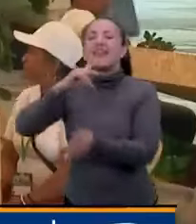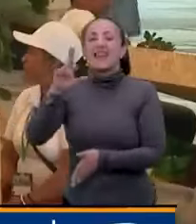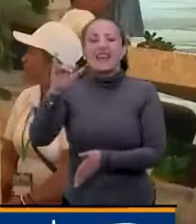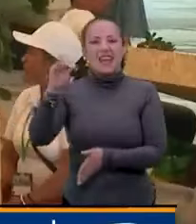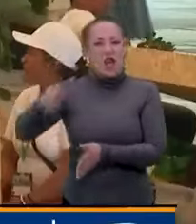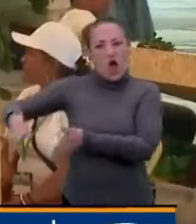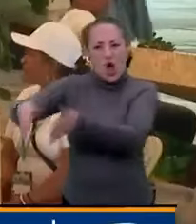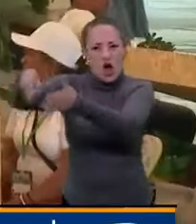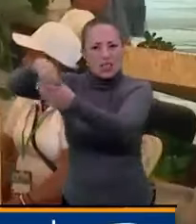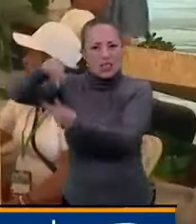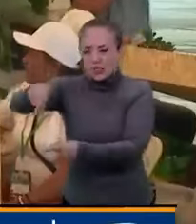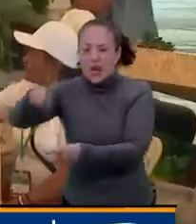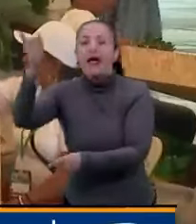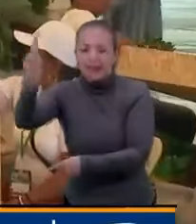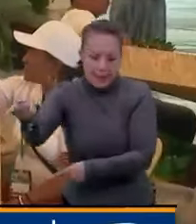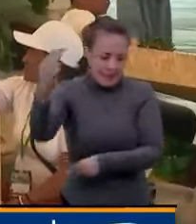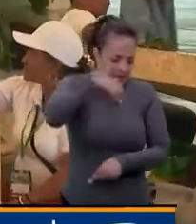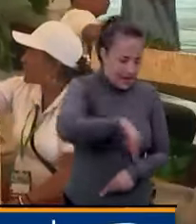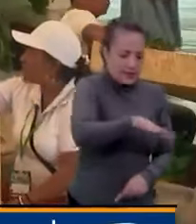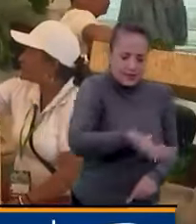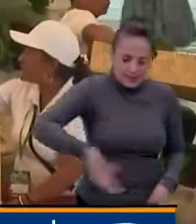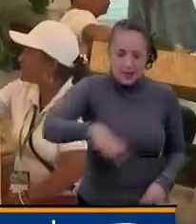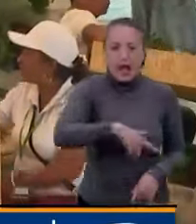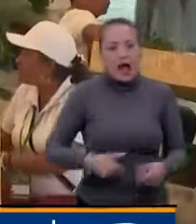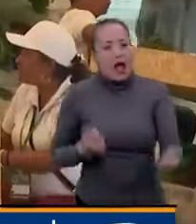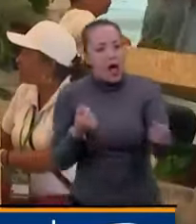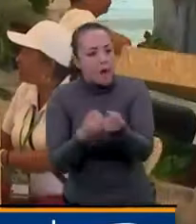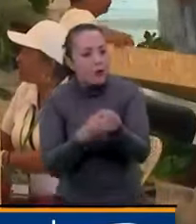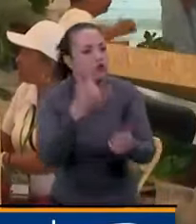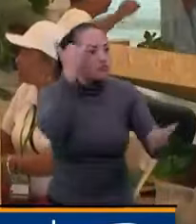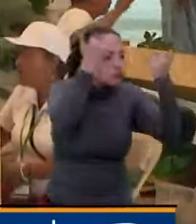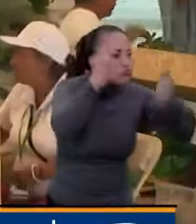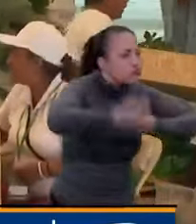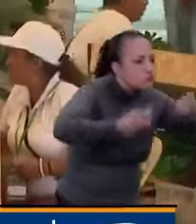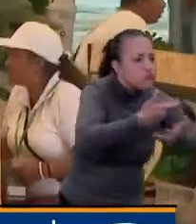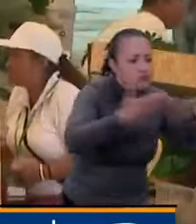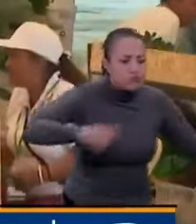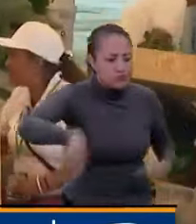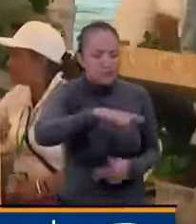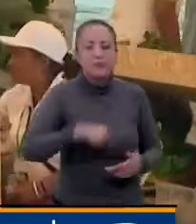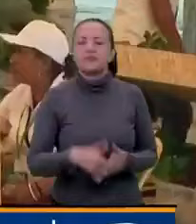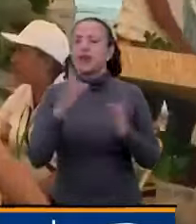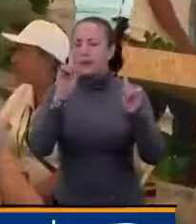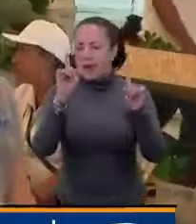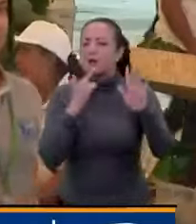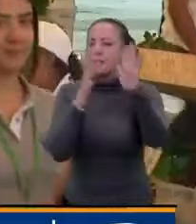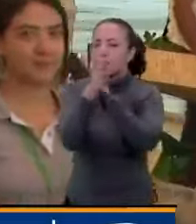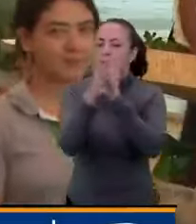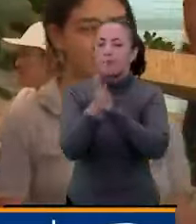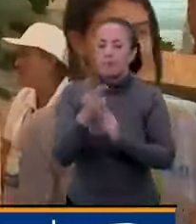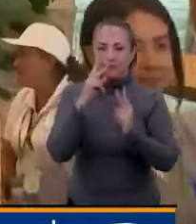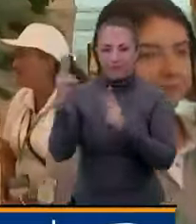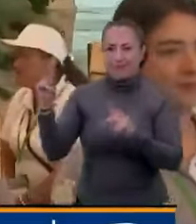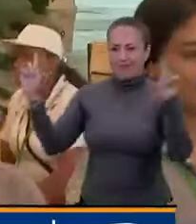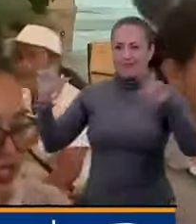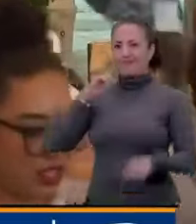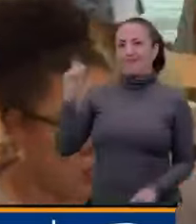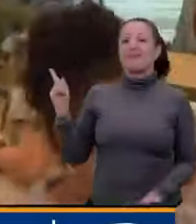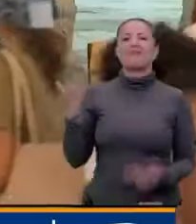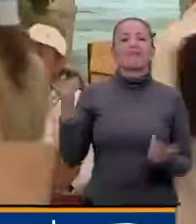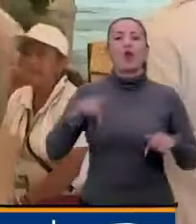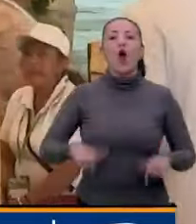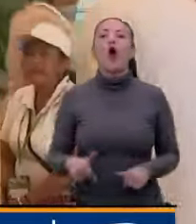espacios como este, donde también pueden apoyar a los emprendedores. Pero bueno, vamos a contarles, si ustedes lo ven ahí en pantalla, quienes me están acompañando en